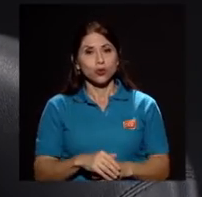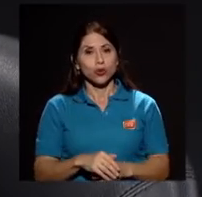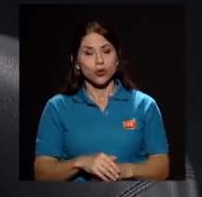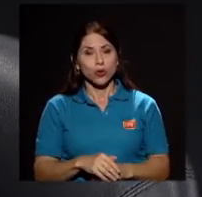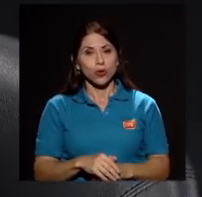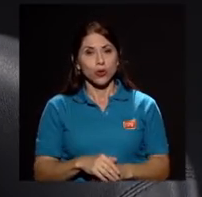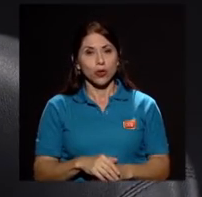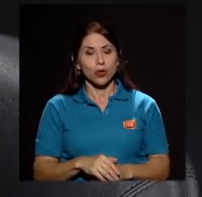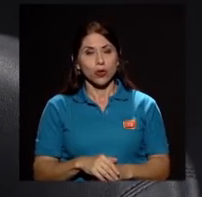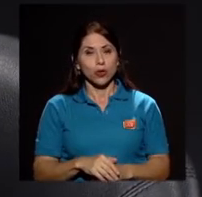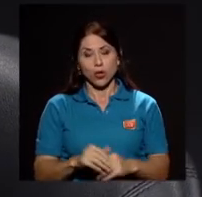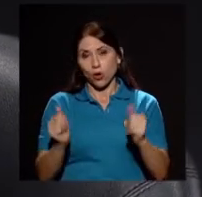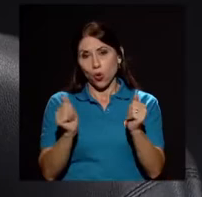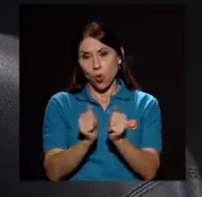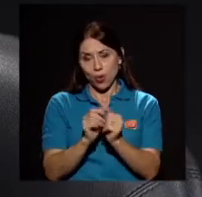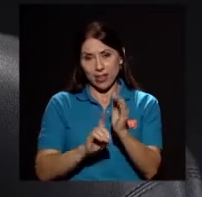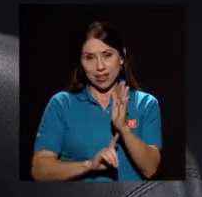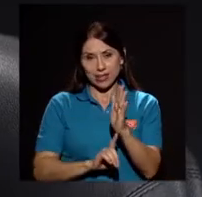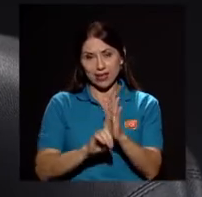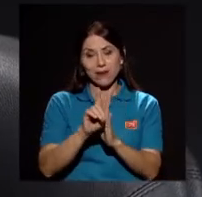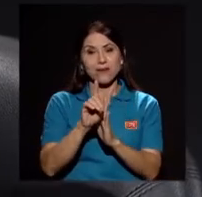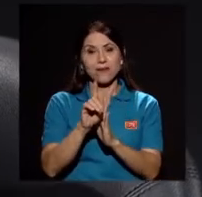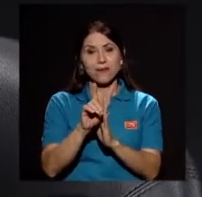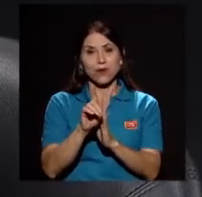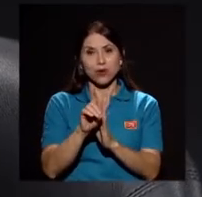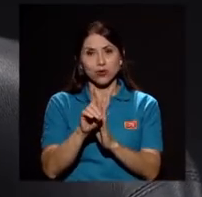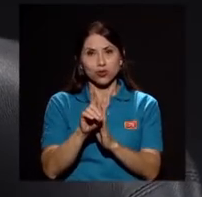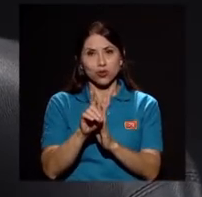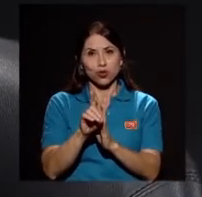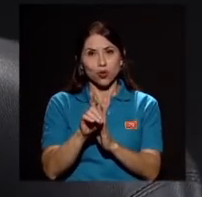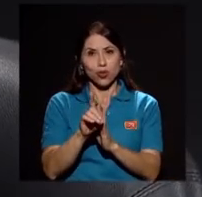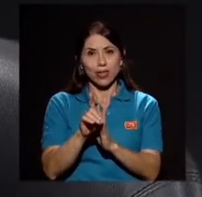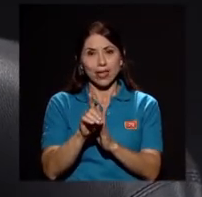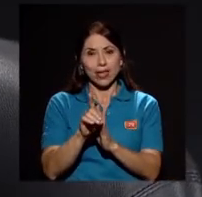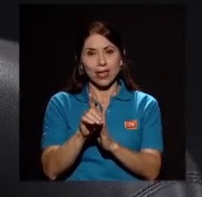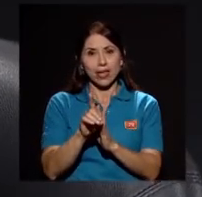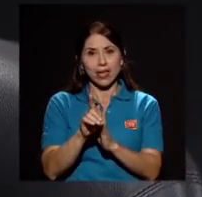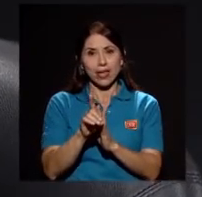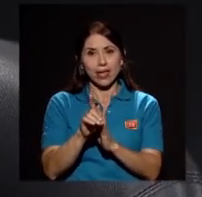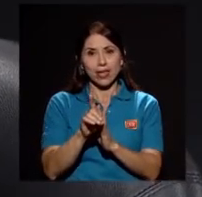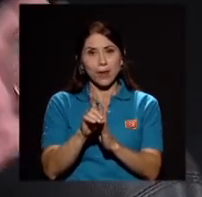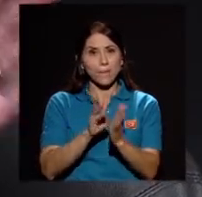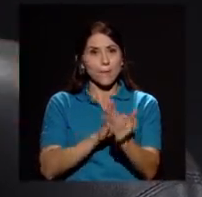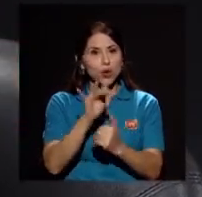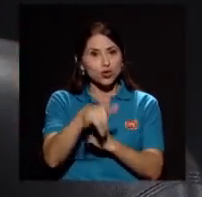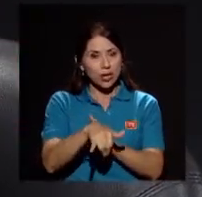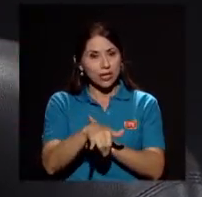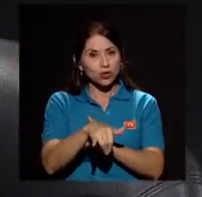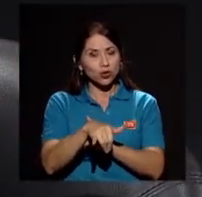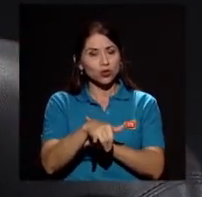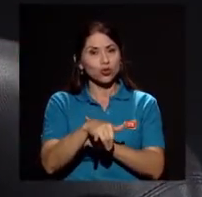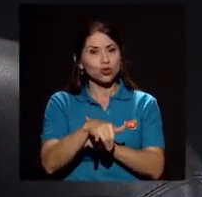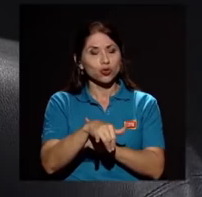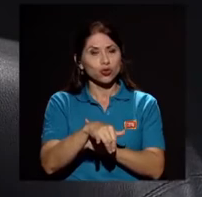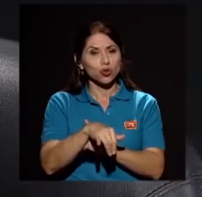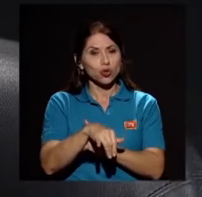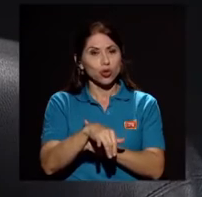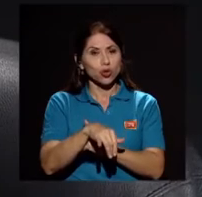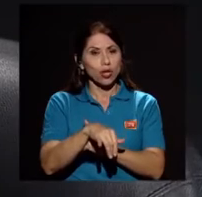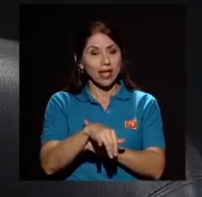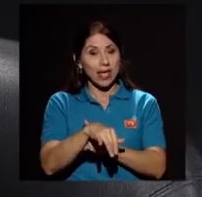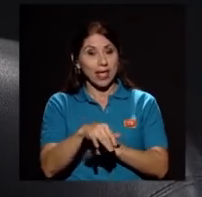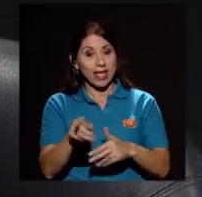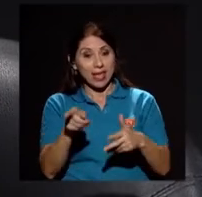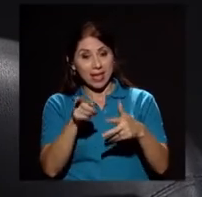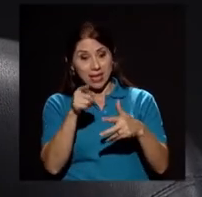con desarrollo d de proyecto sobre cada de estos sitios